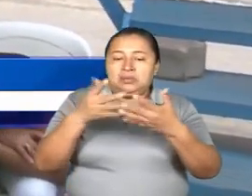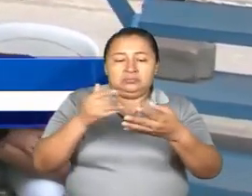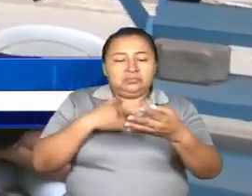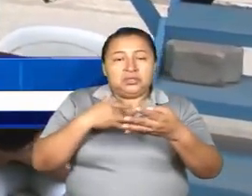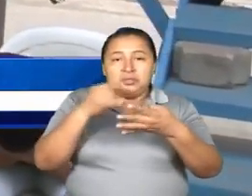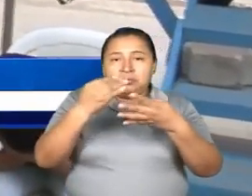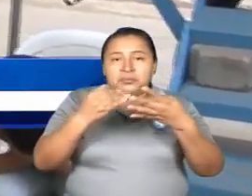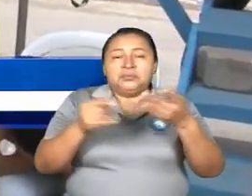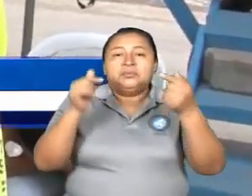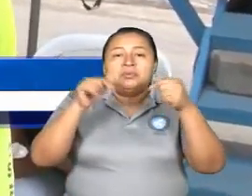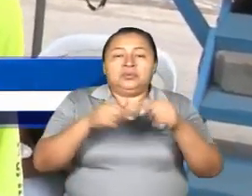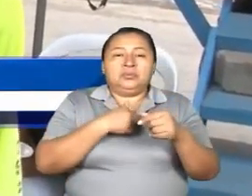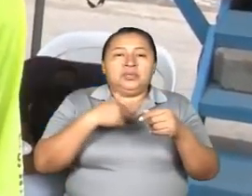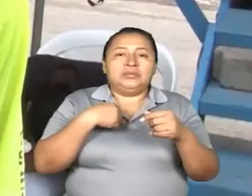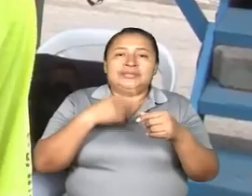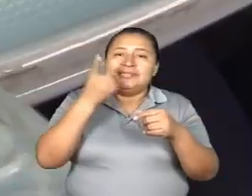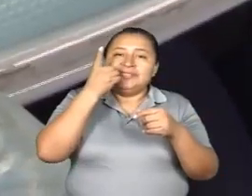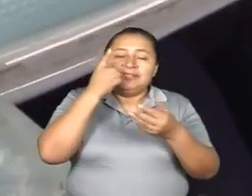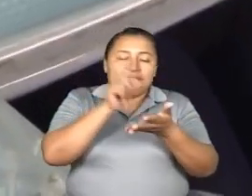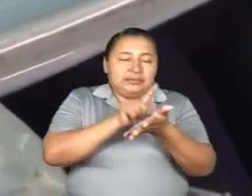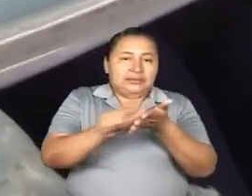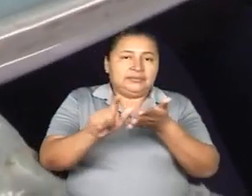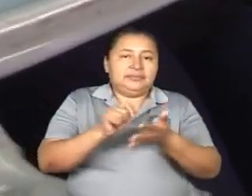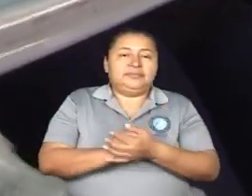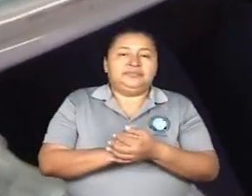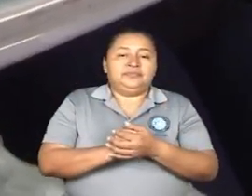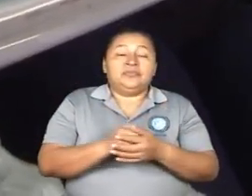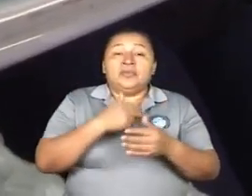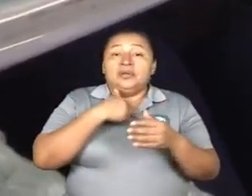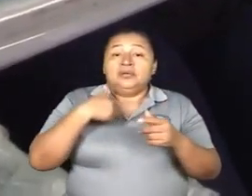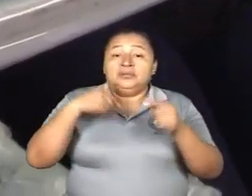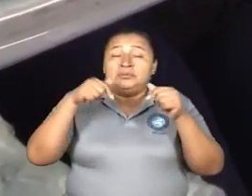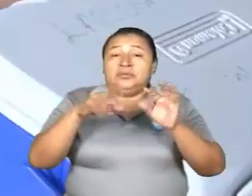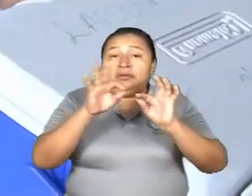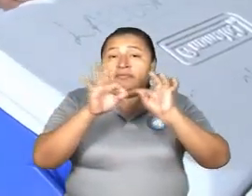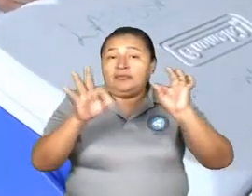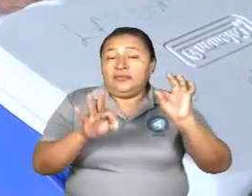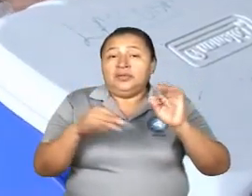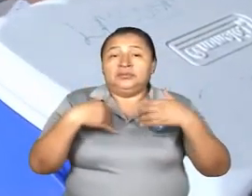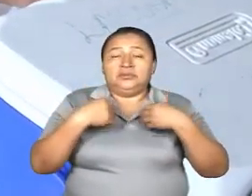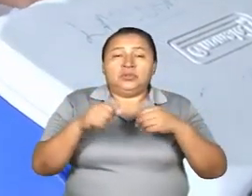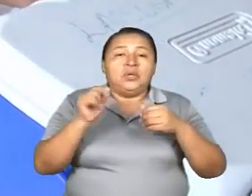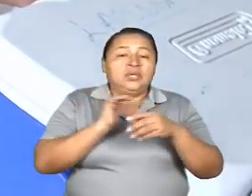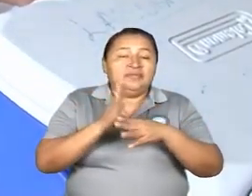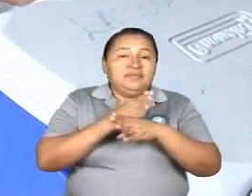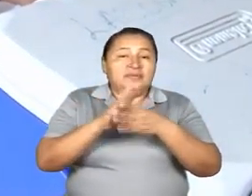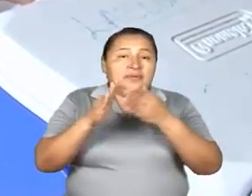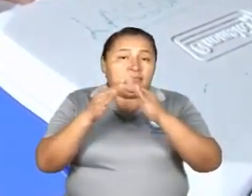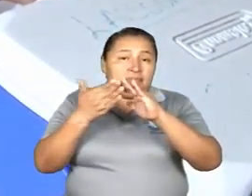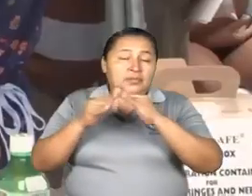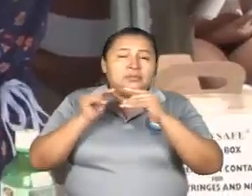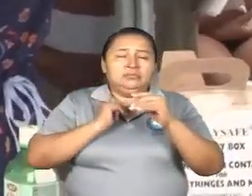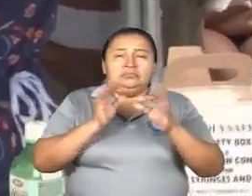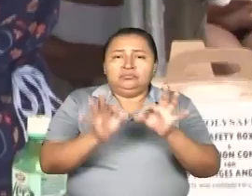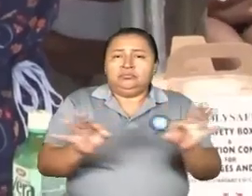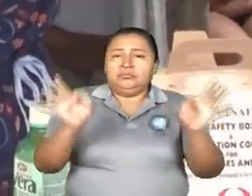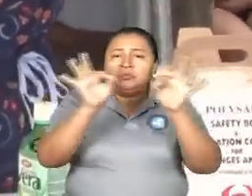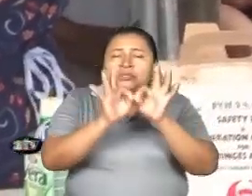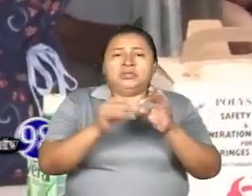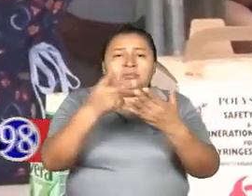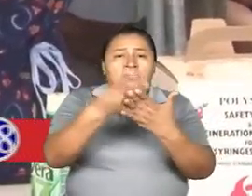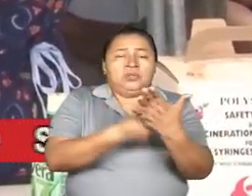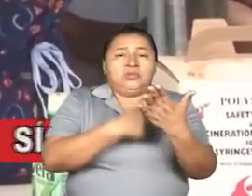y ahorita vamos a hacer limpieza de dientes. La realización de ferias de salud en barrios y comunidades forma parte de los proyectos